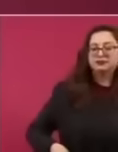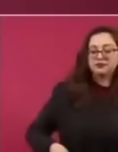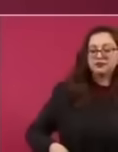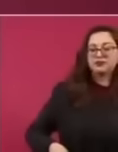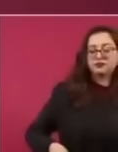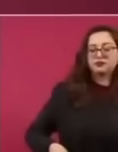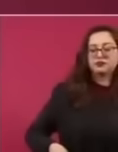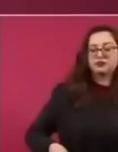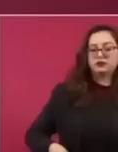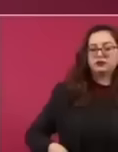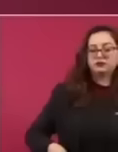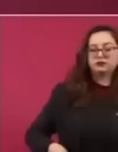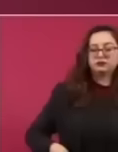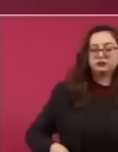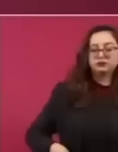Y